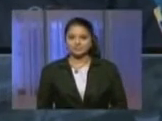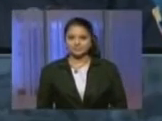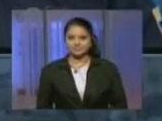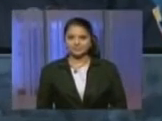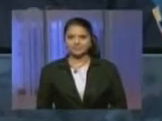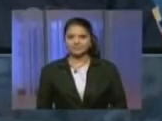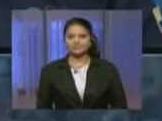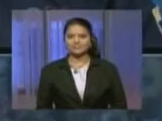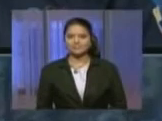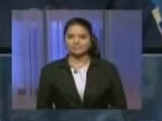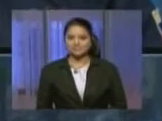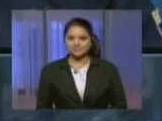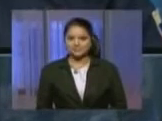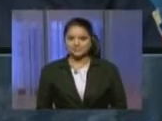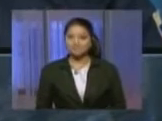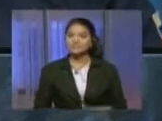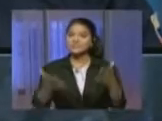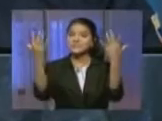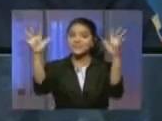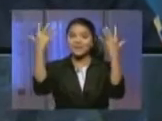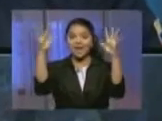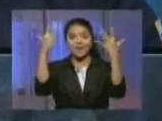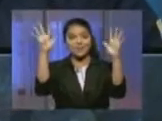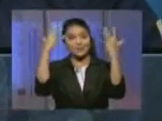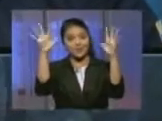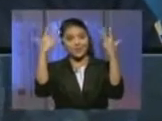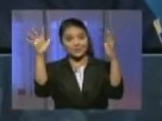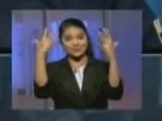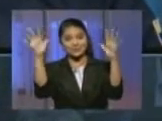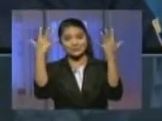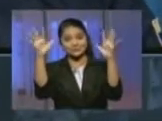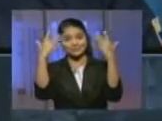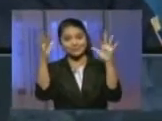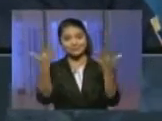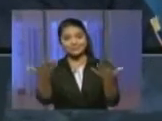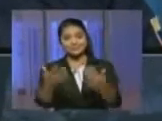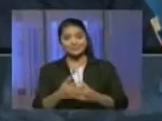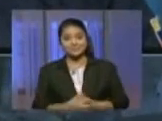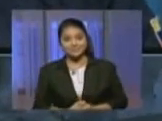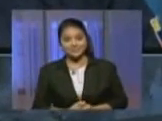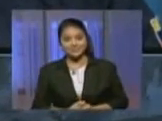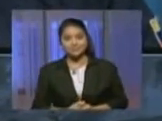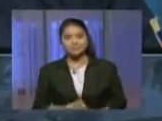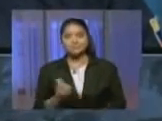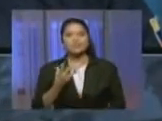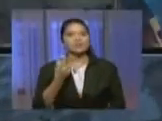presidente Bueno un aplauso a Esta generación no solo